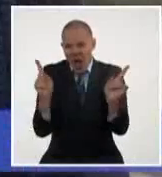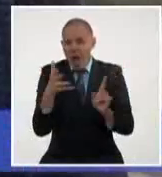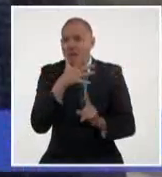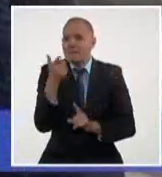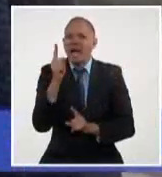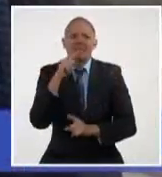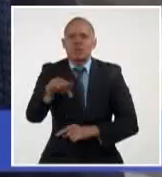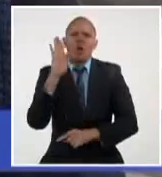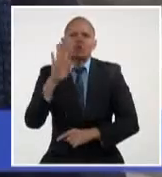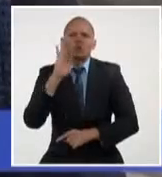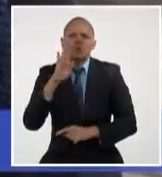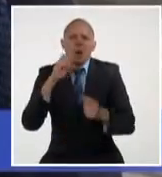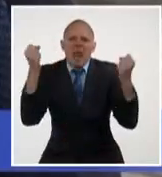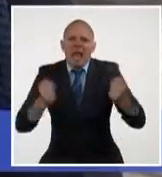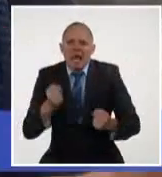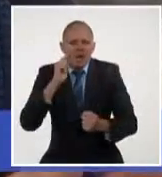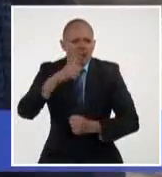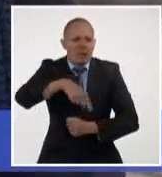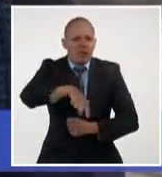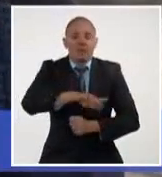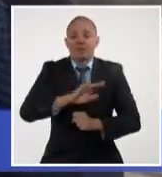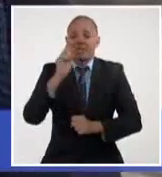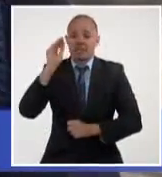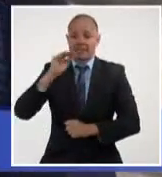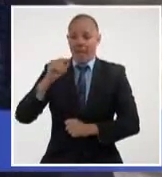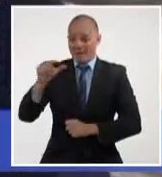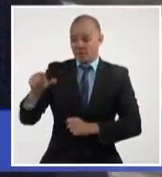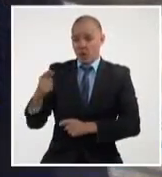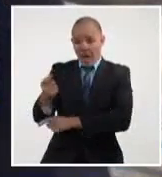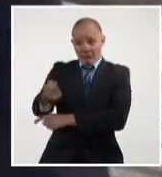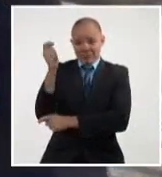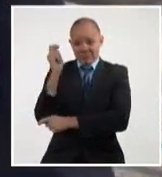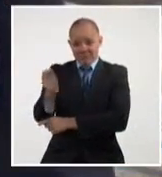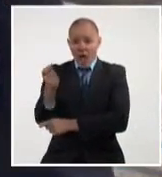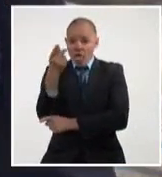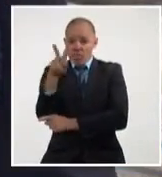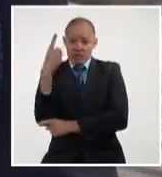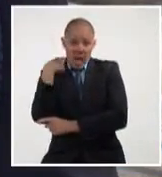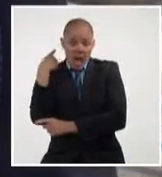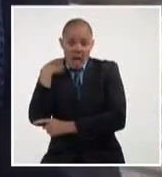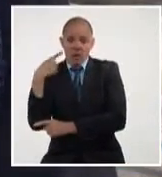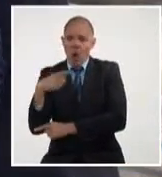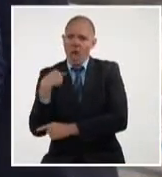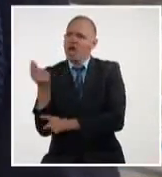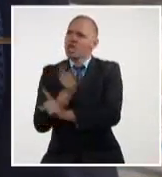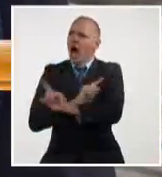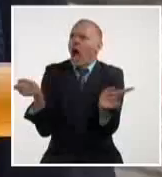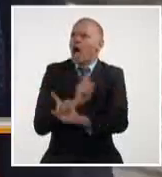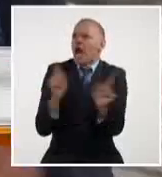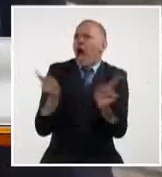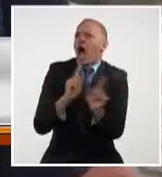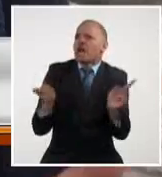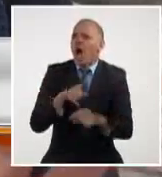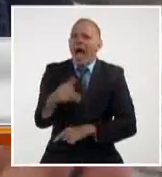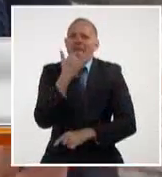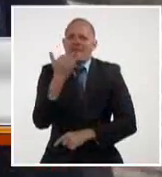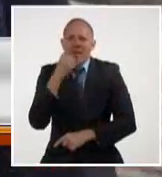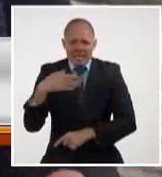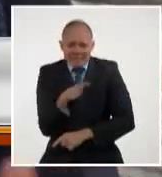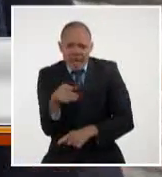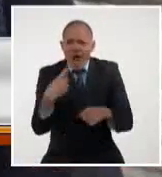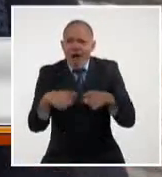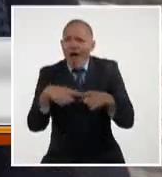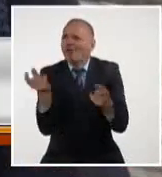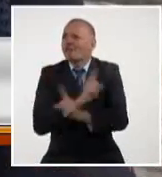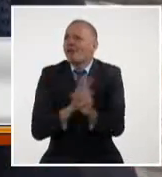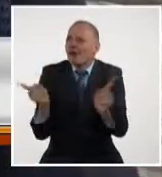océano. Los pescadores siempre han estado en contra. Después de 12 años, por fin ven alguna posibilidad de poder pescar en la escala anterior. Pero una